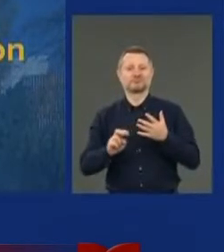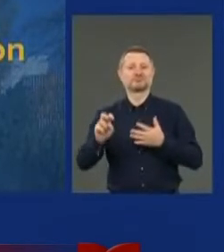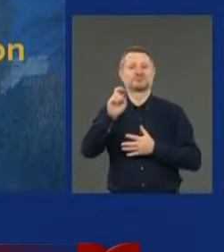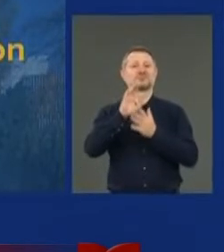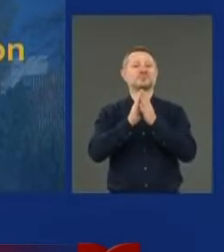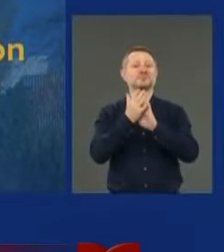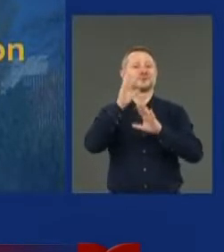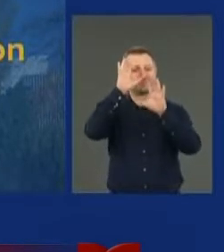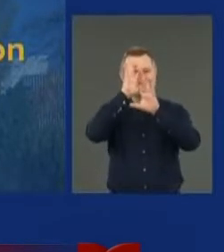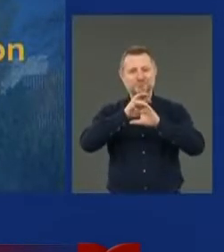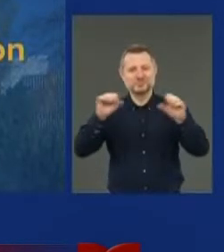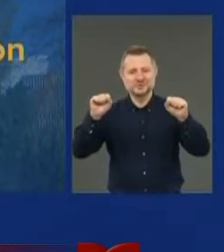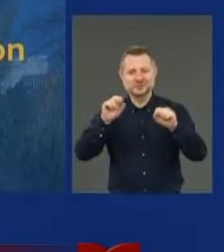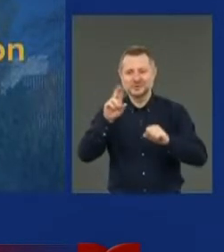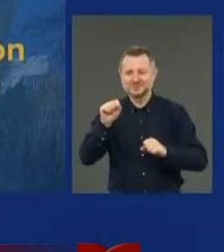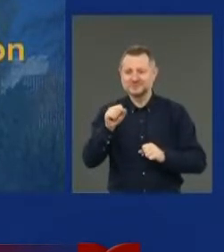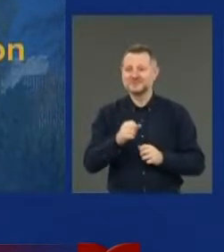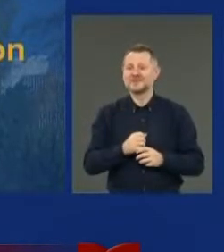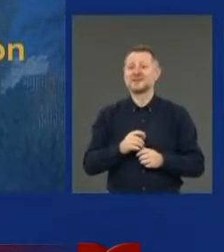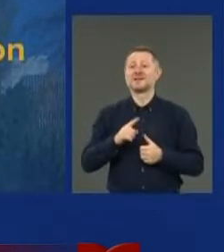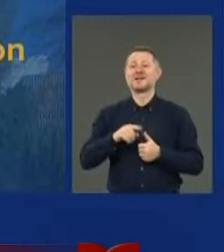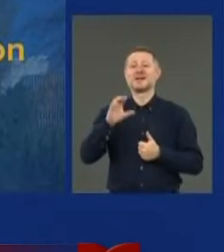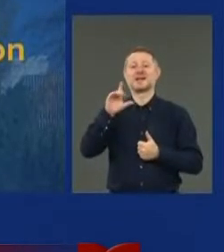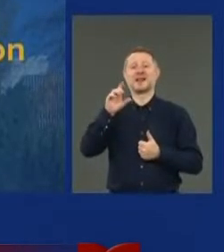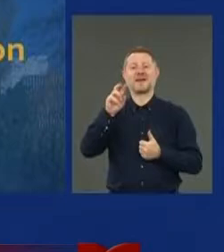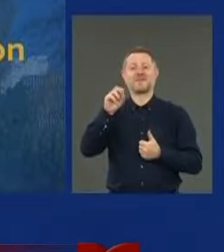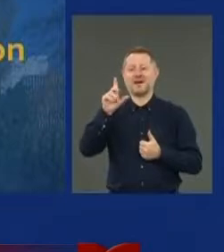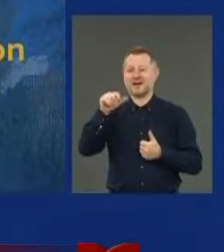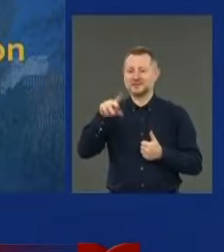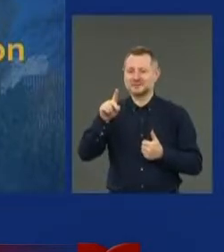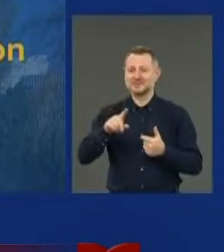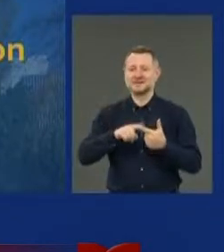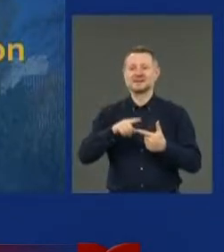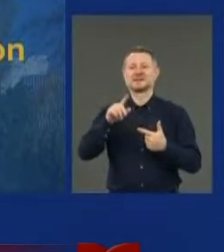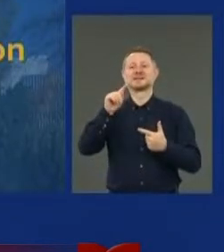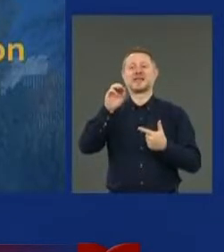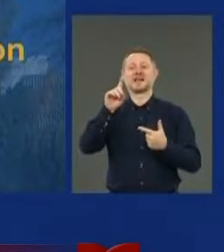Ha tenido tres gobernadores que han sido presidentes. Roosevelt,